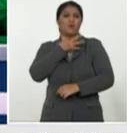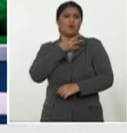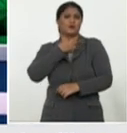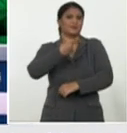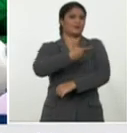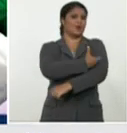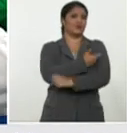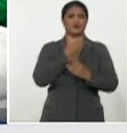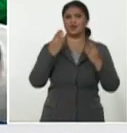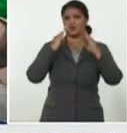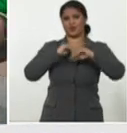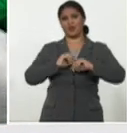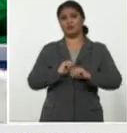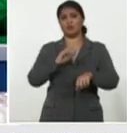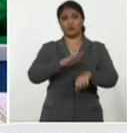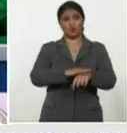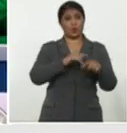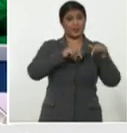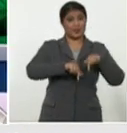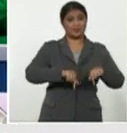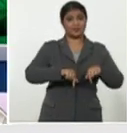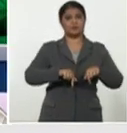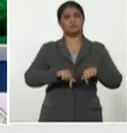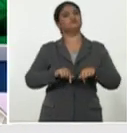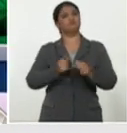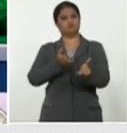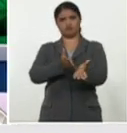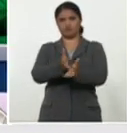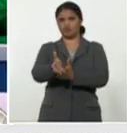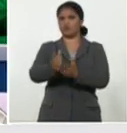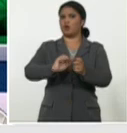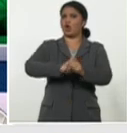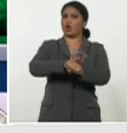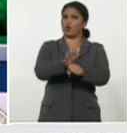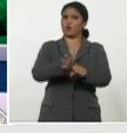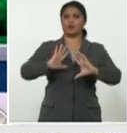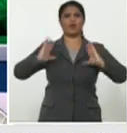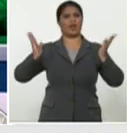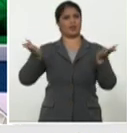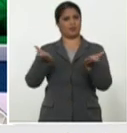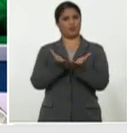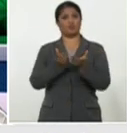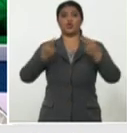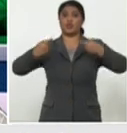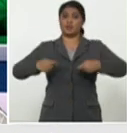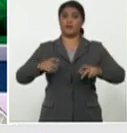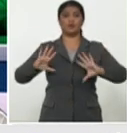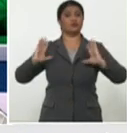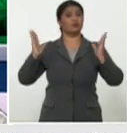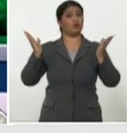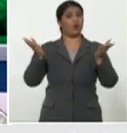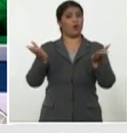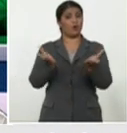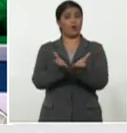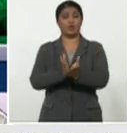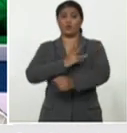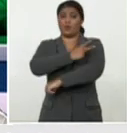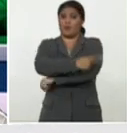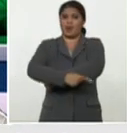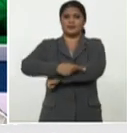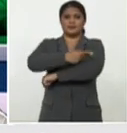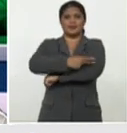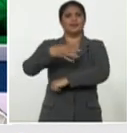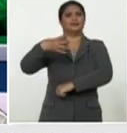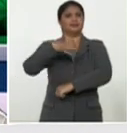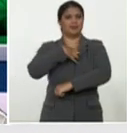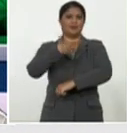logra un % de cobertura uniforme en el mundo, pues va a ser muy difícil. Y los datos lo dicen, como muy bien tú